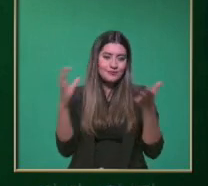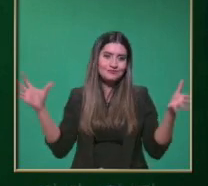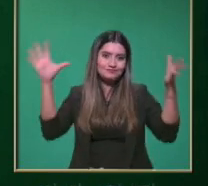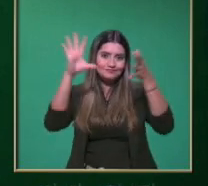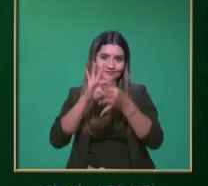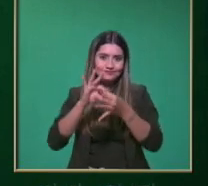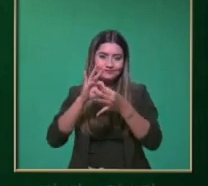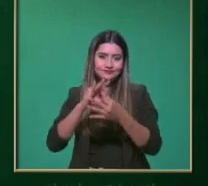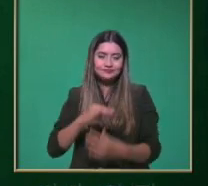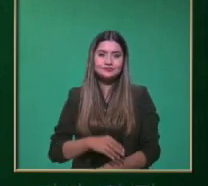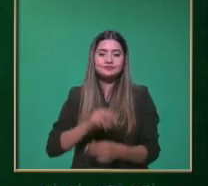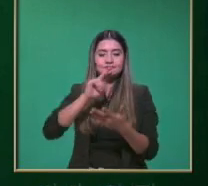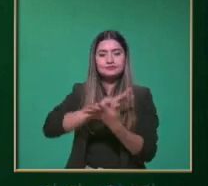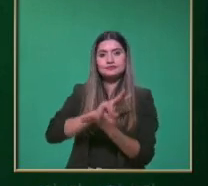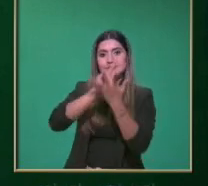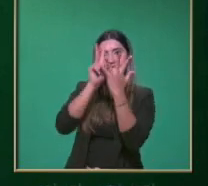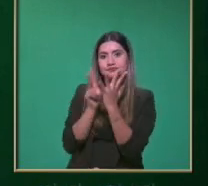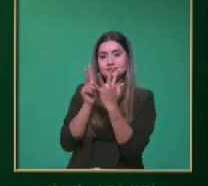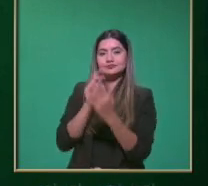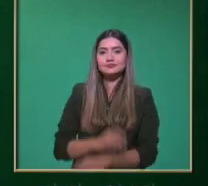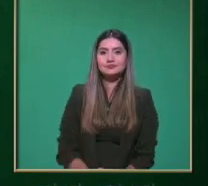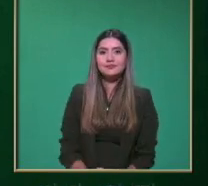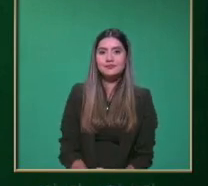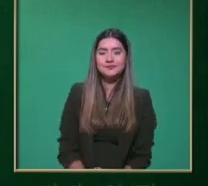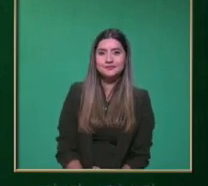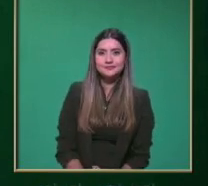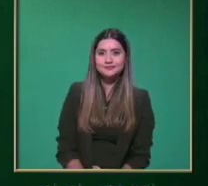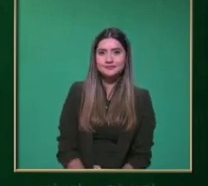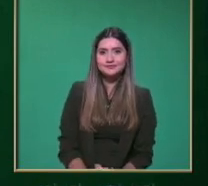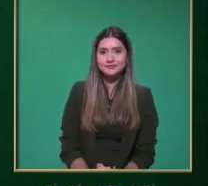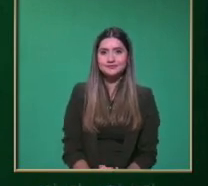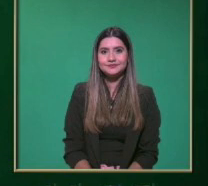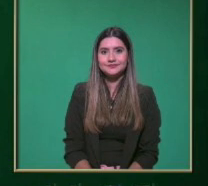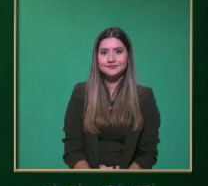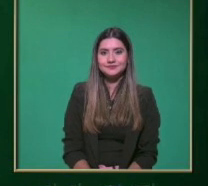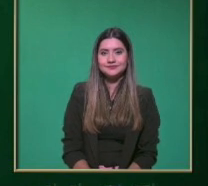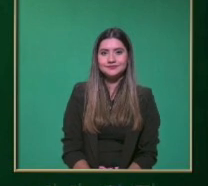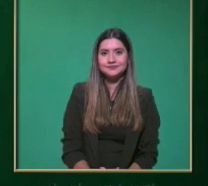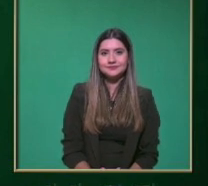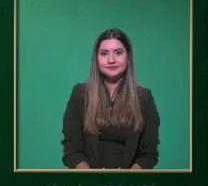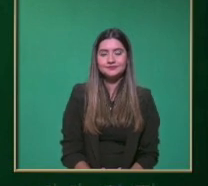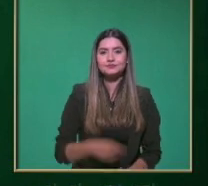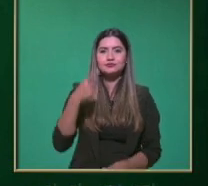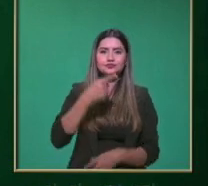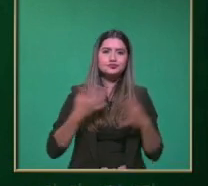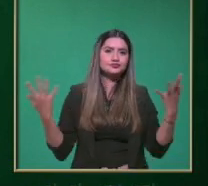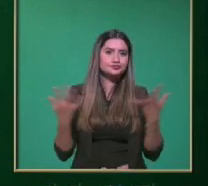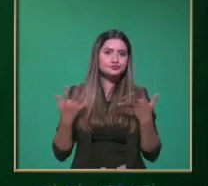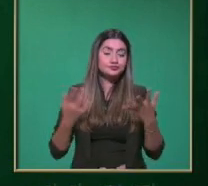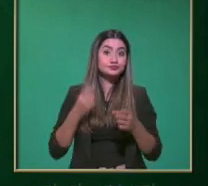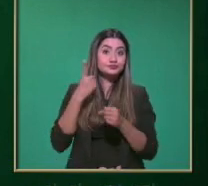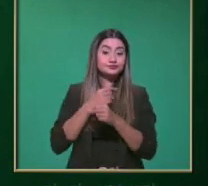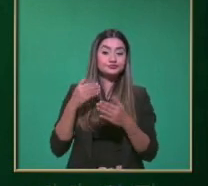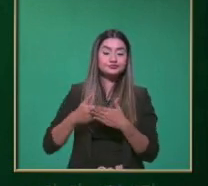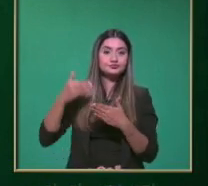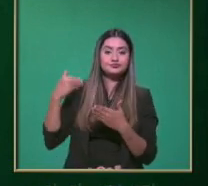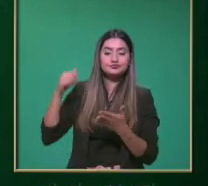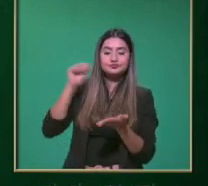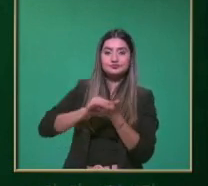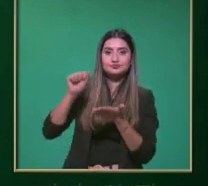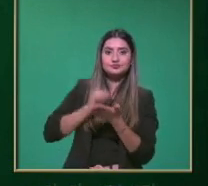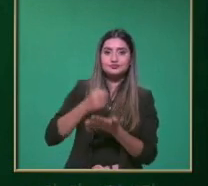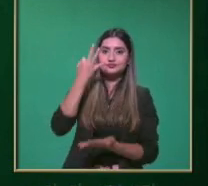aquí tenemos la escritura. Vamos a repasarla. ¿Qué vas a hacer? Vas a escribir las sílabas